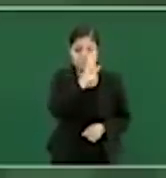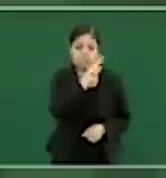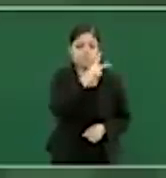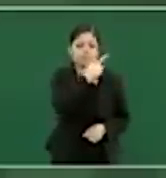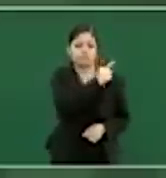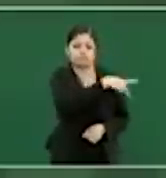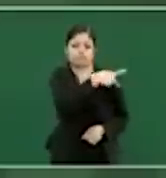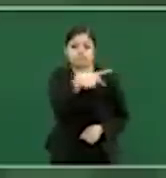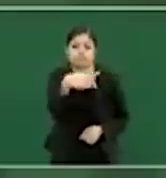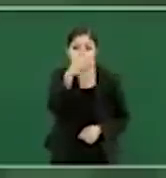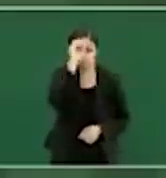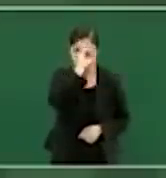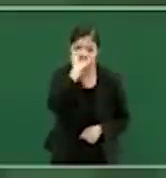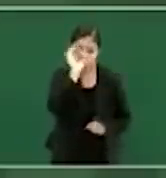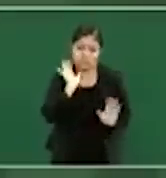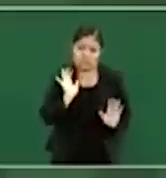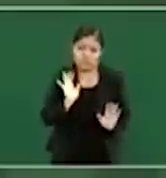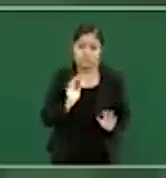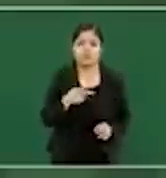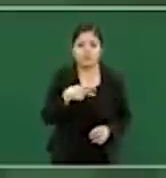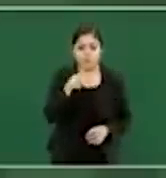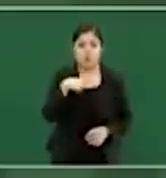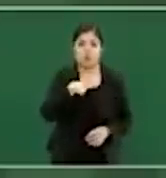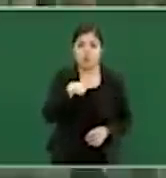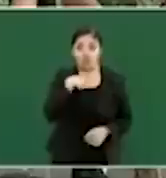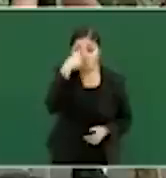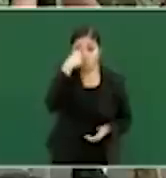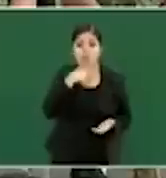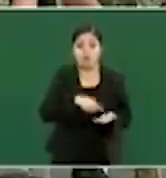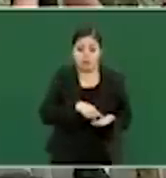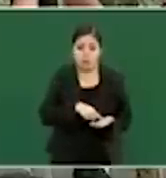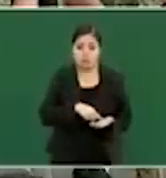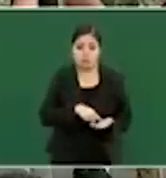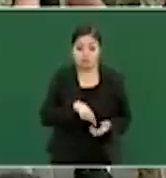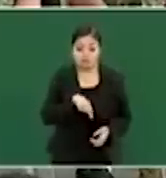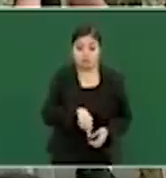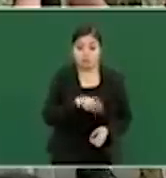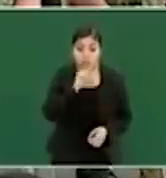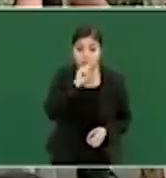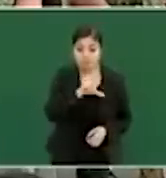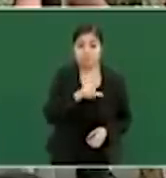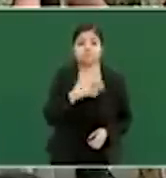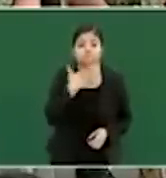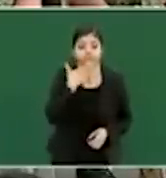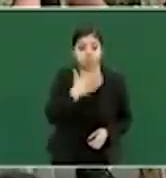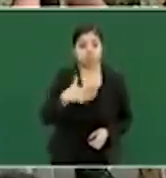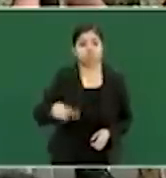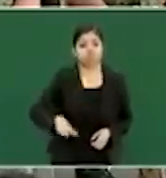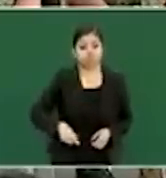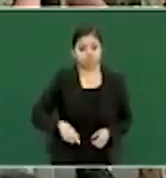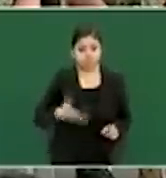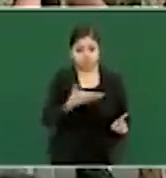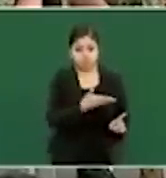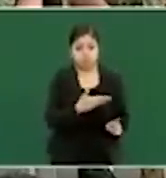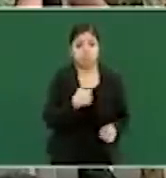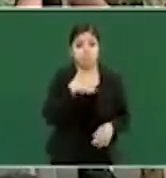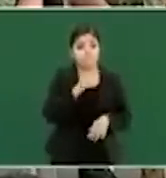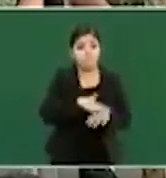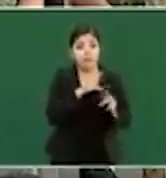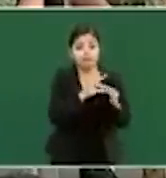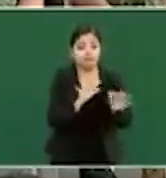vista, pero yo creo que se tiene un buen gobernador en Jalisco. Y ya no me meto a más. ¿De lo que le pregunté